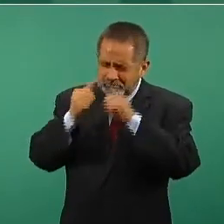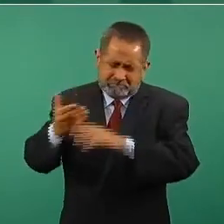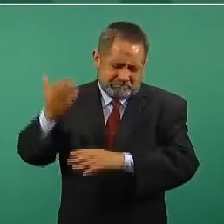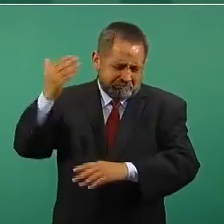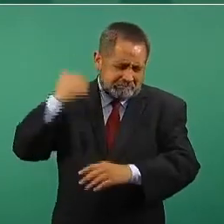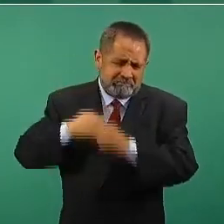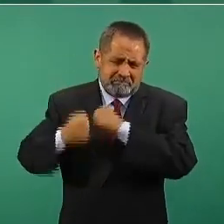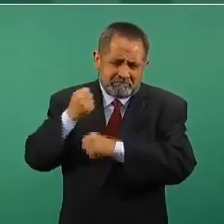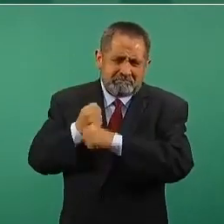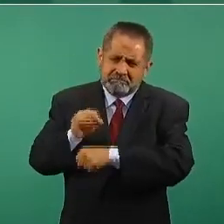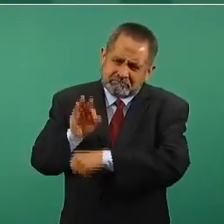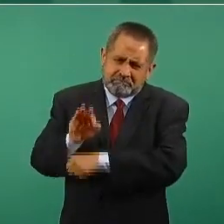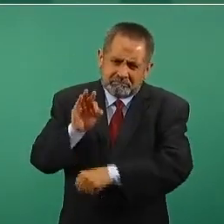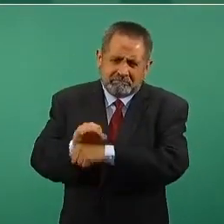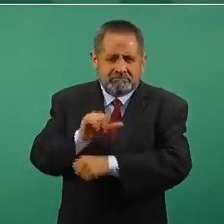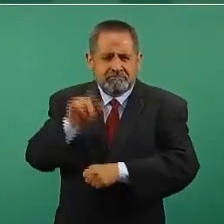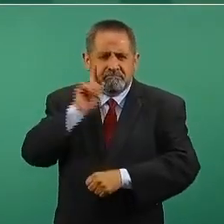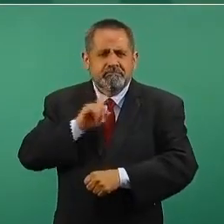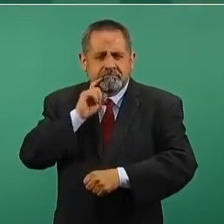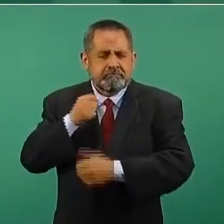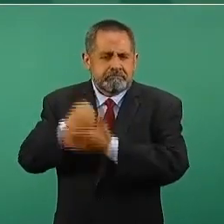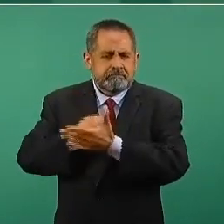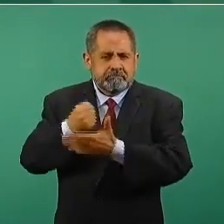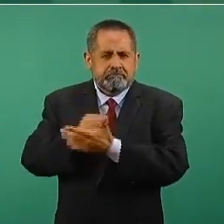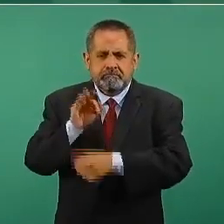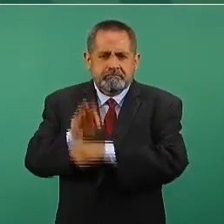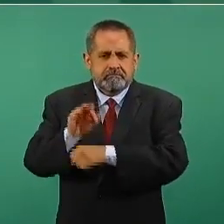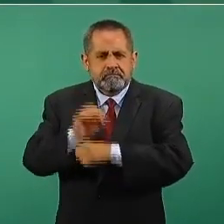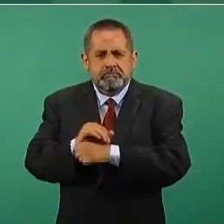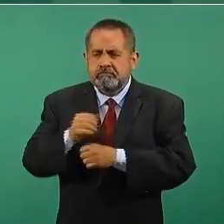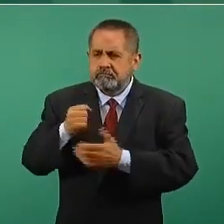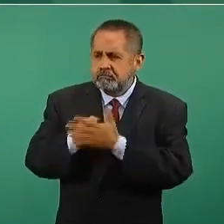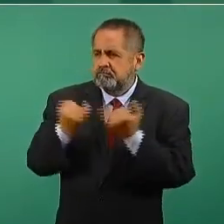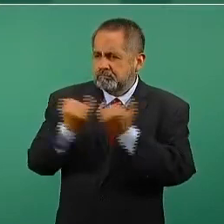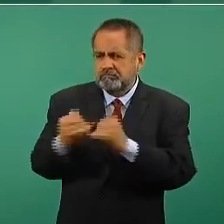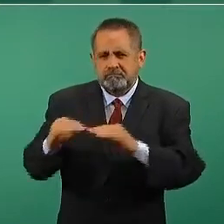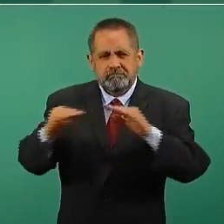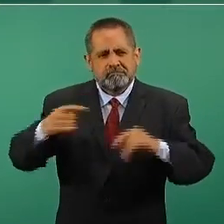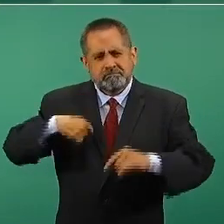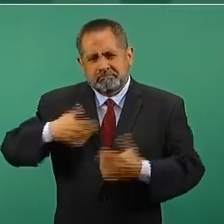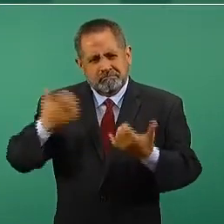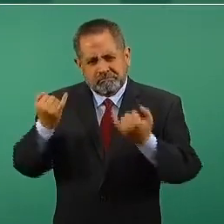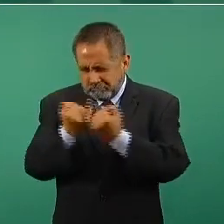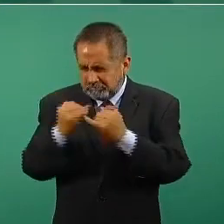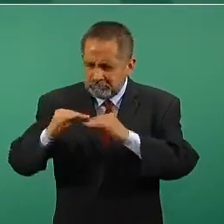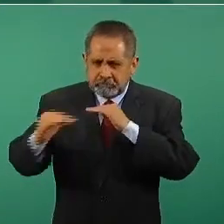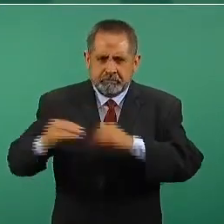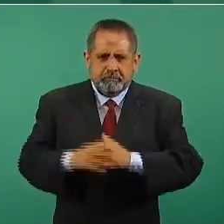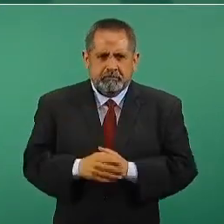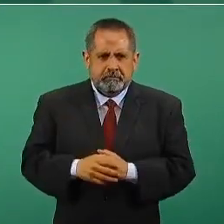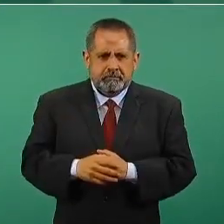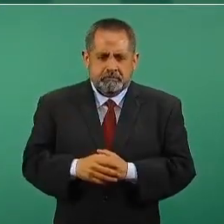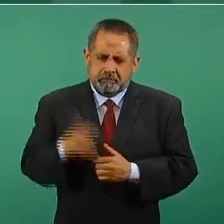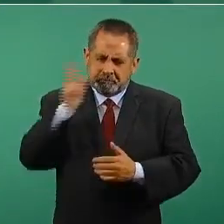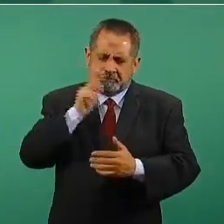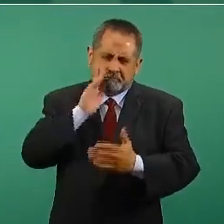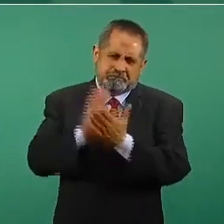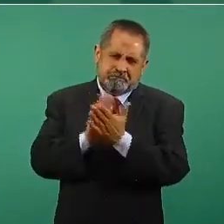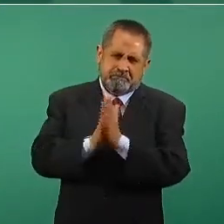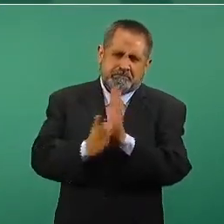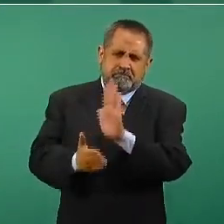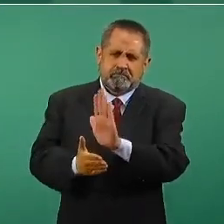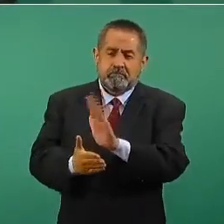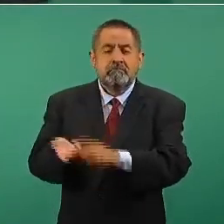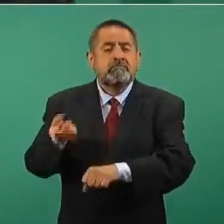muchísimo tiempo en defensa de las mujeres, luchando por la igualdad, y hay constancia de eso, y lo